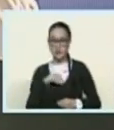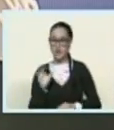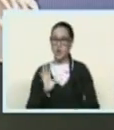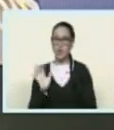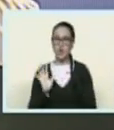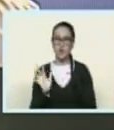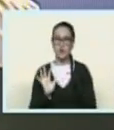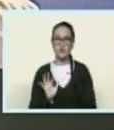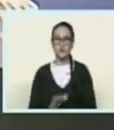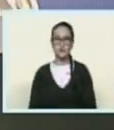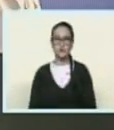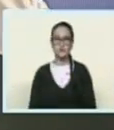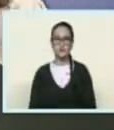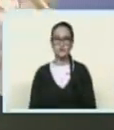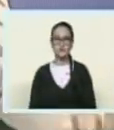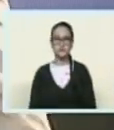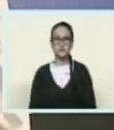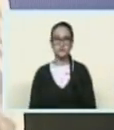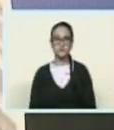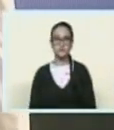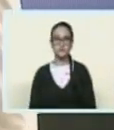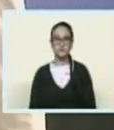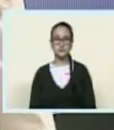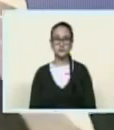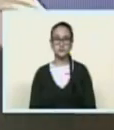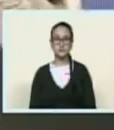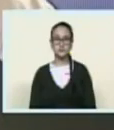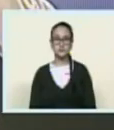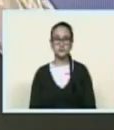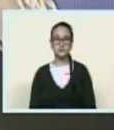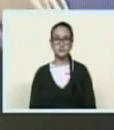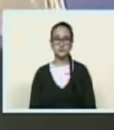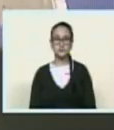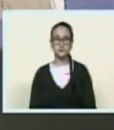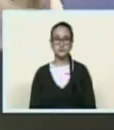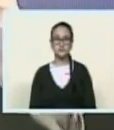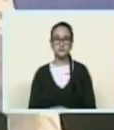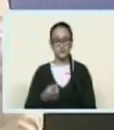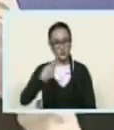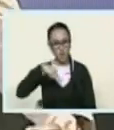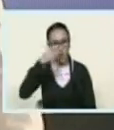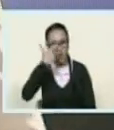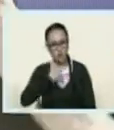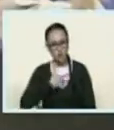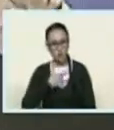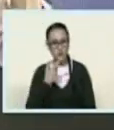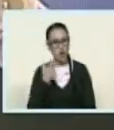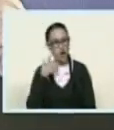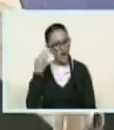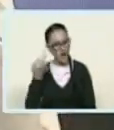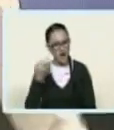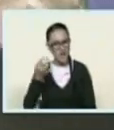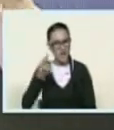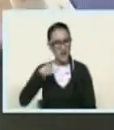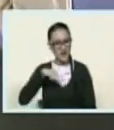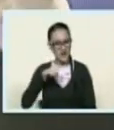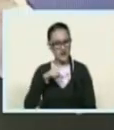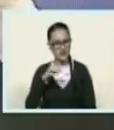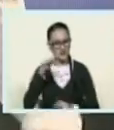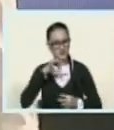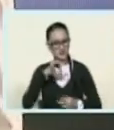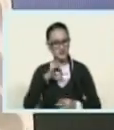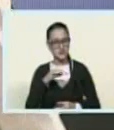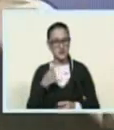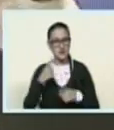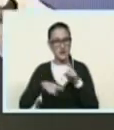posicionen con su mentira. Creamos en lo que somos, creamos en la causa de